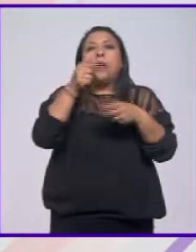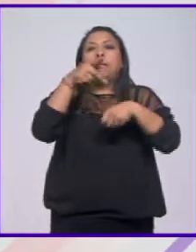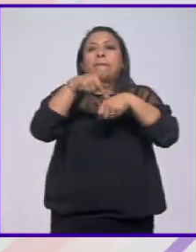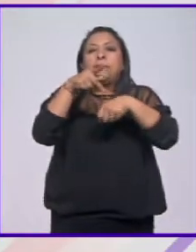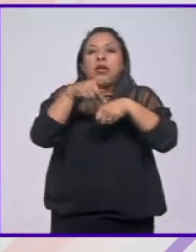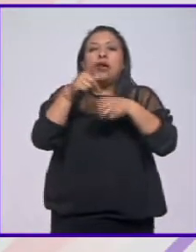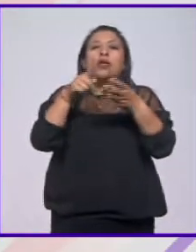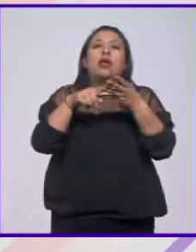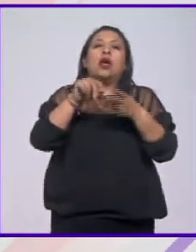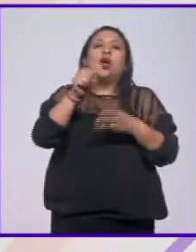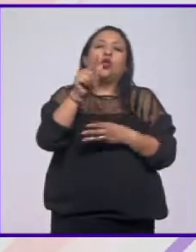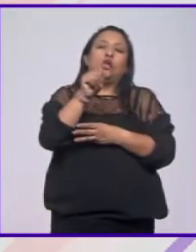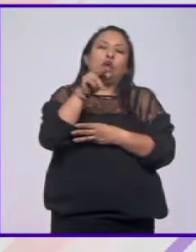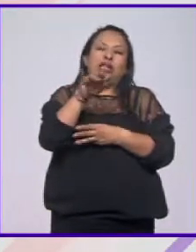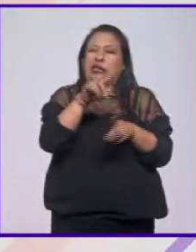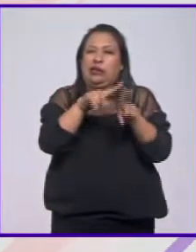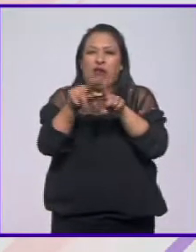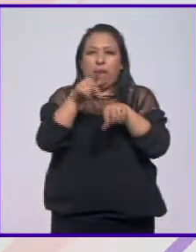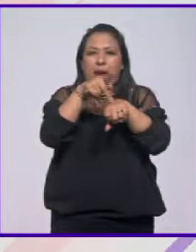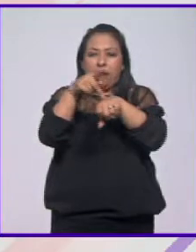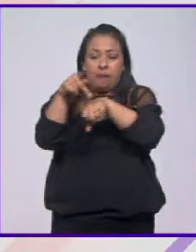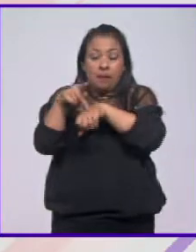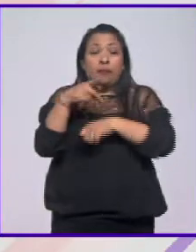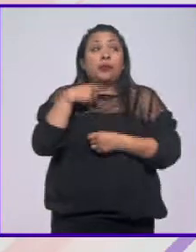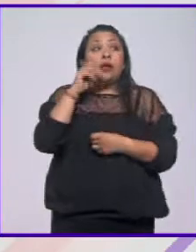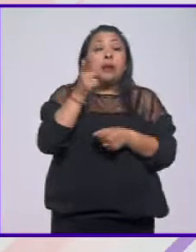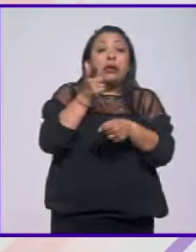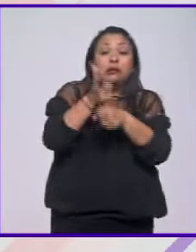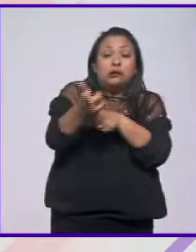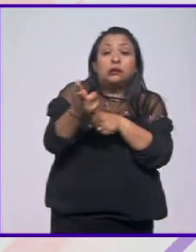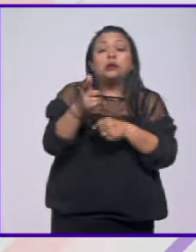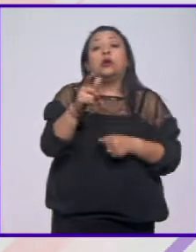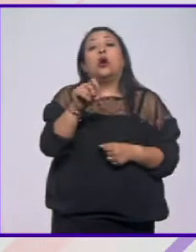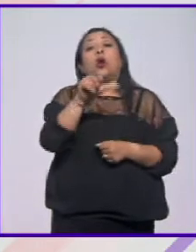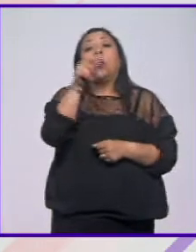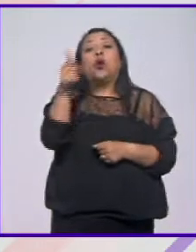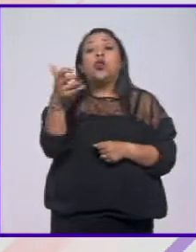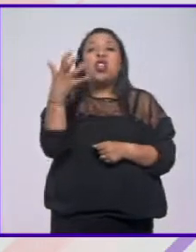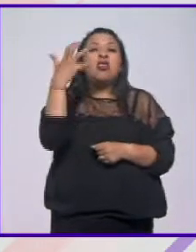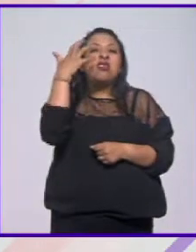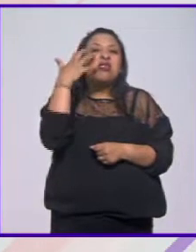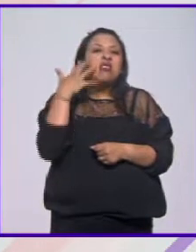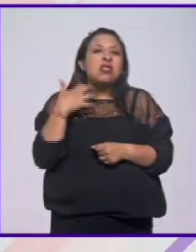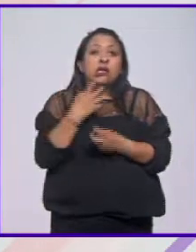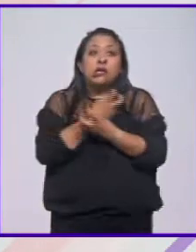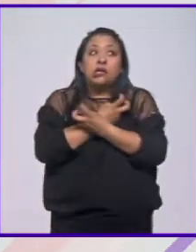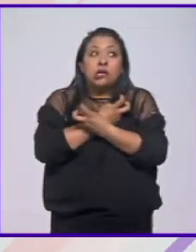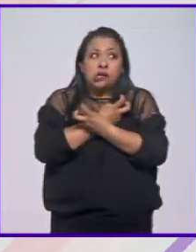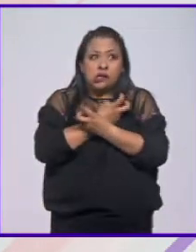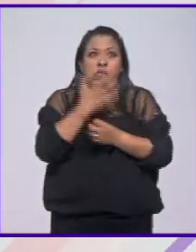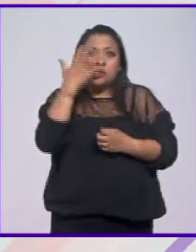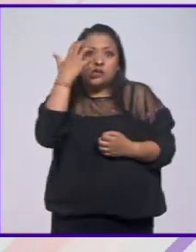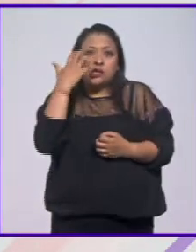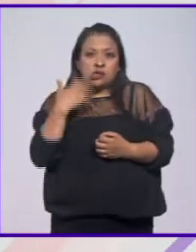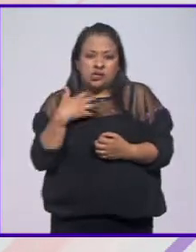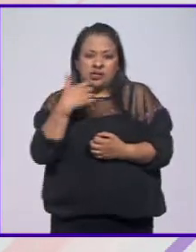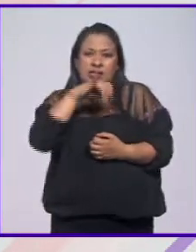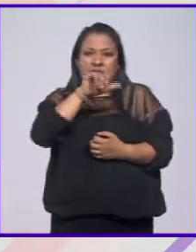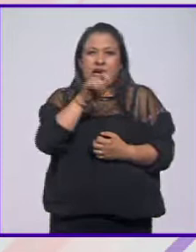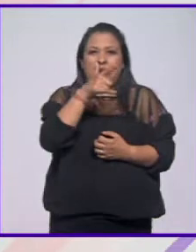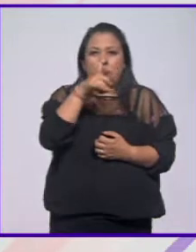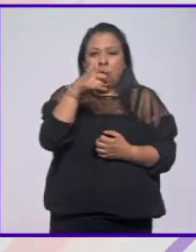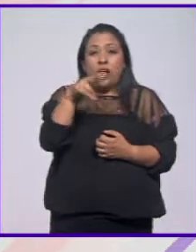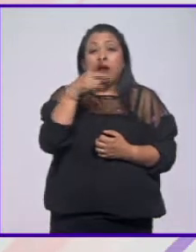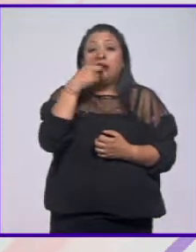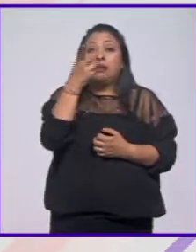Pequeños mosaicos de turquesa. Descubrimos un jaguar, el esqueleto de un jaguar, que nos habla que también